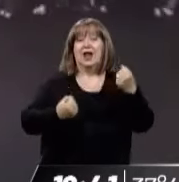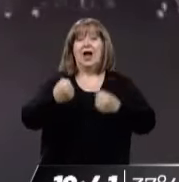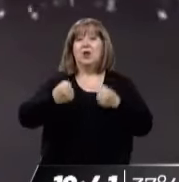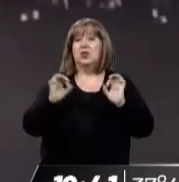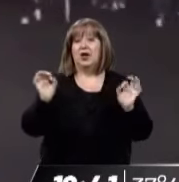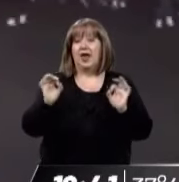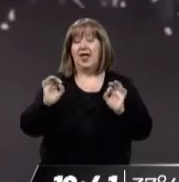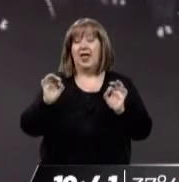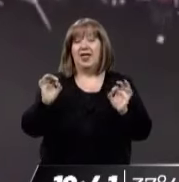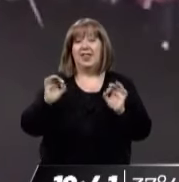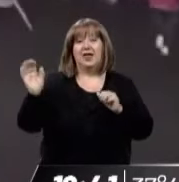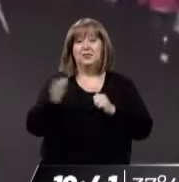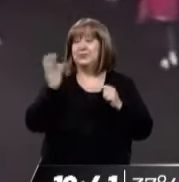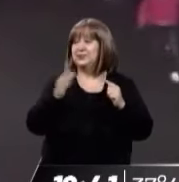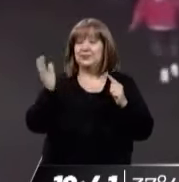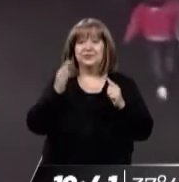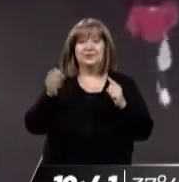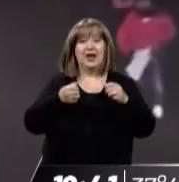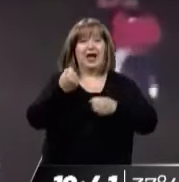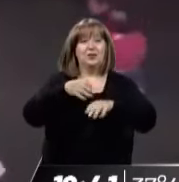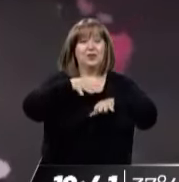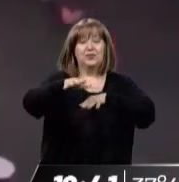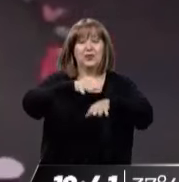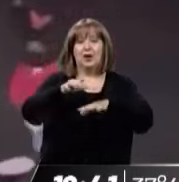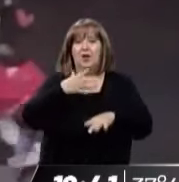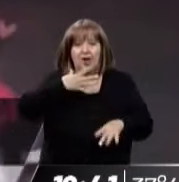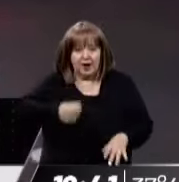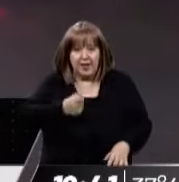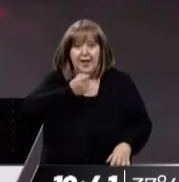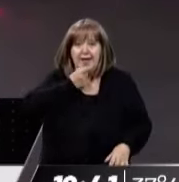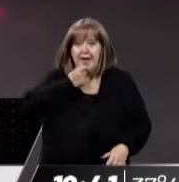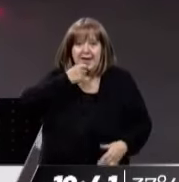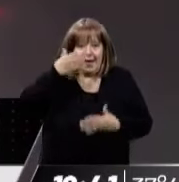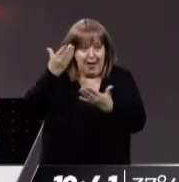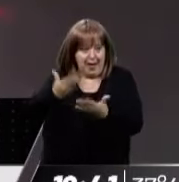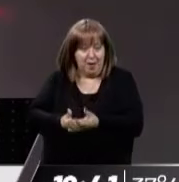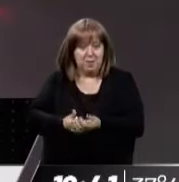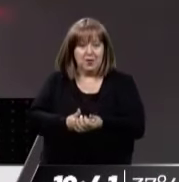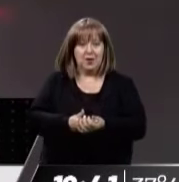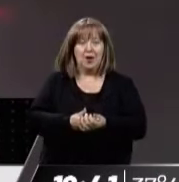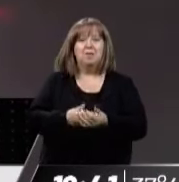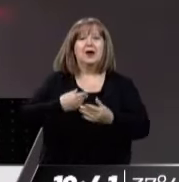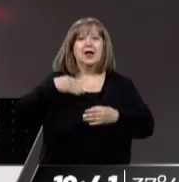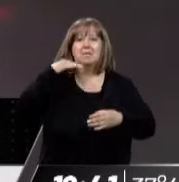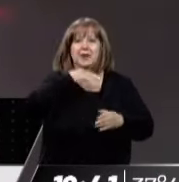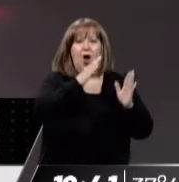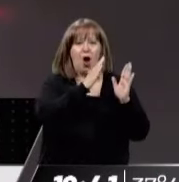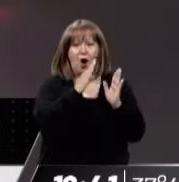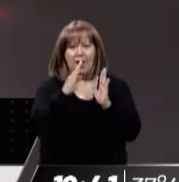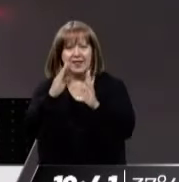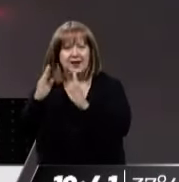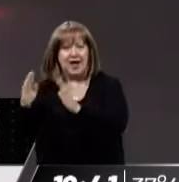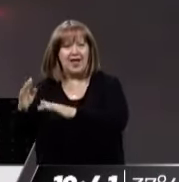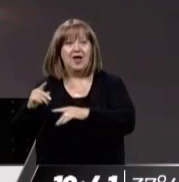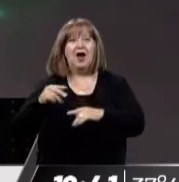calle totalmente despejada. La verdad es que son un ejemplo en todos los sentidos, sobre todo en el orden, ¿no? Ahora